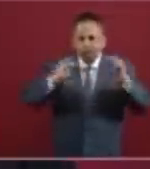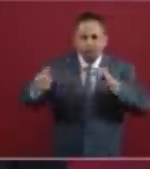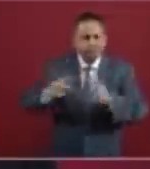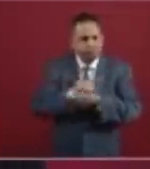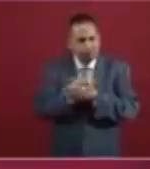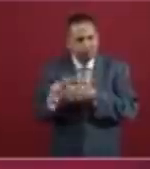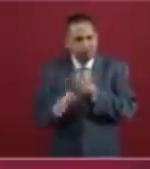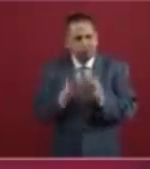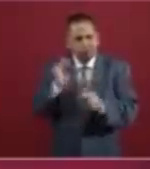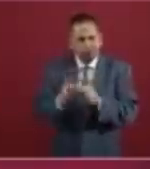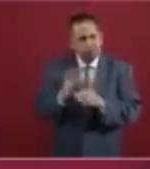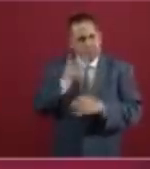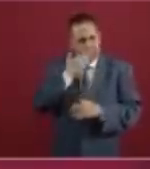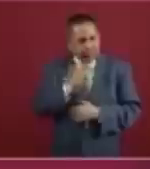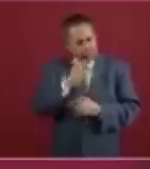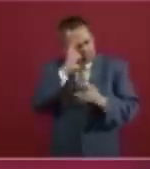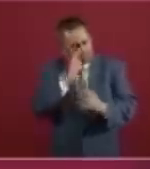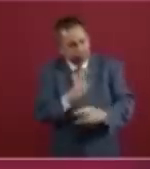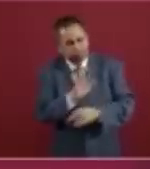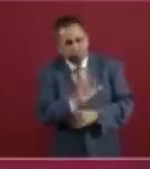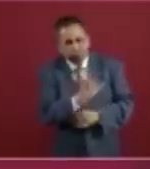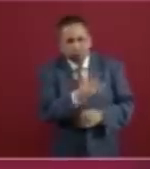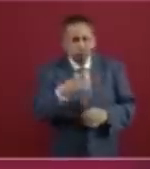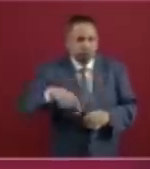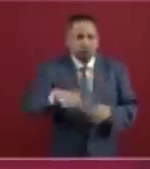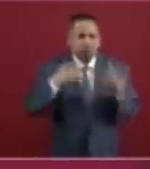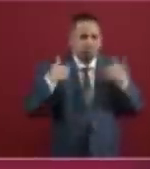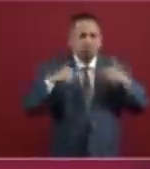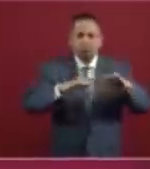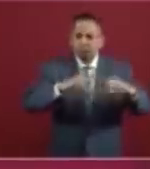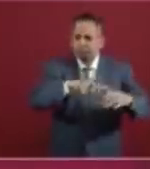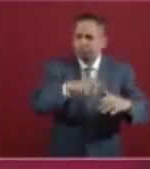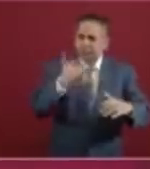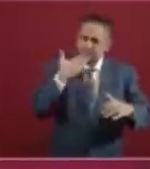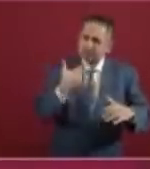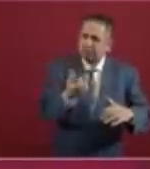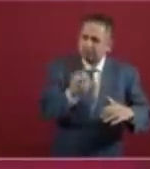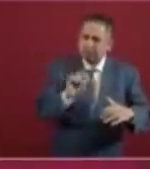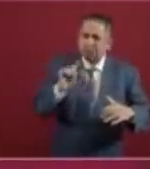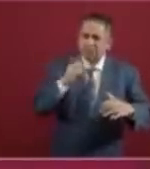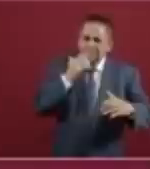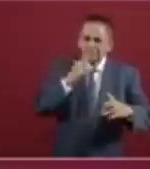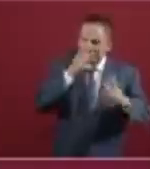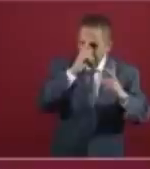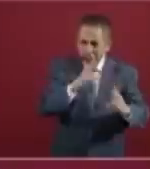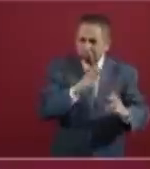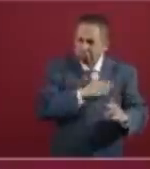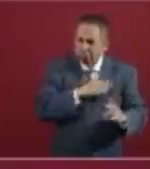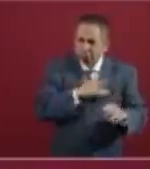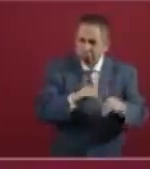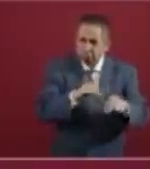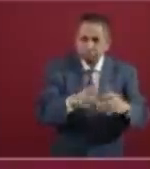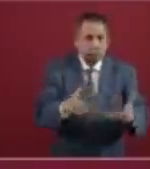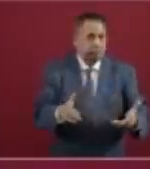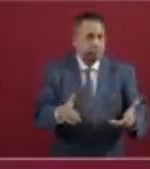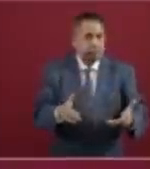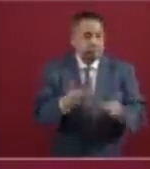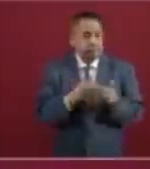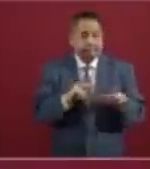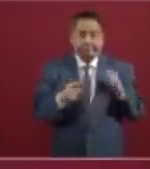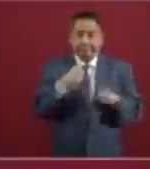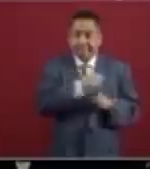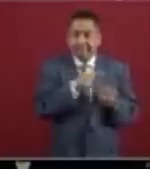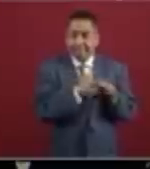el noble oficio de los maestros, de las maestras, ahora están